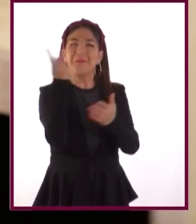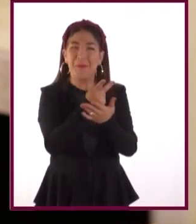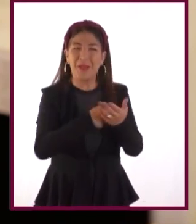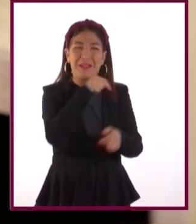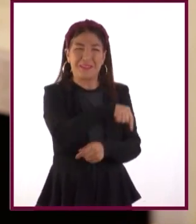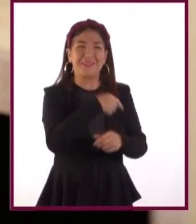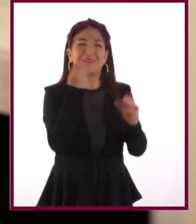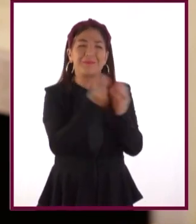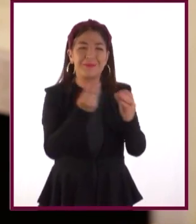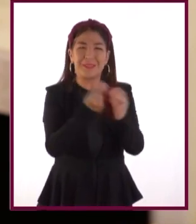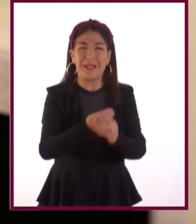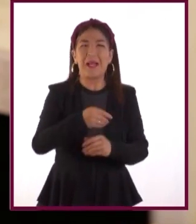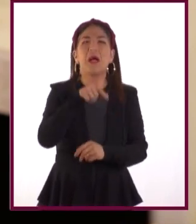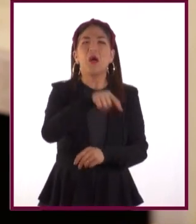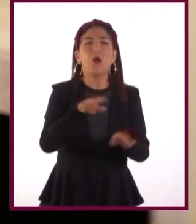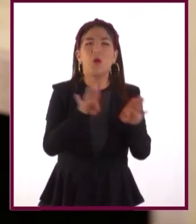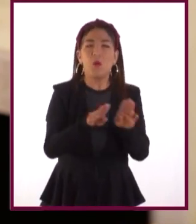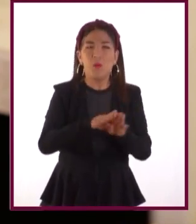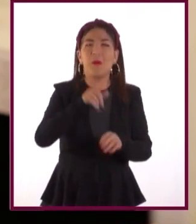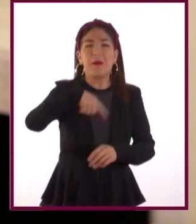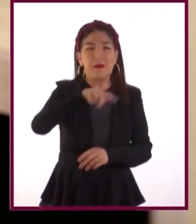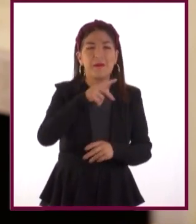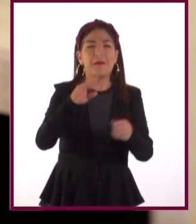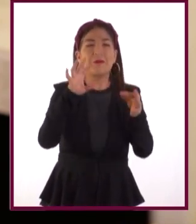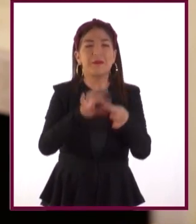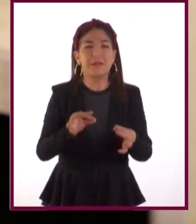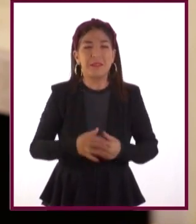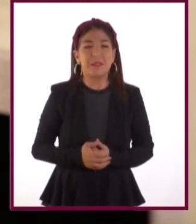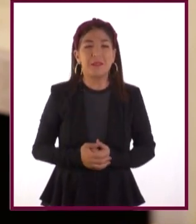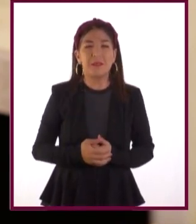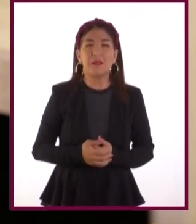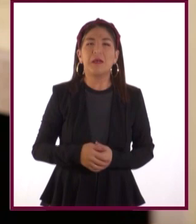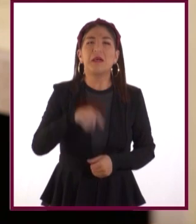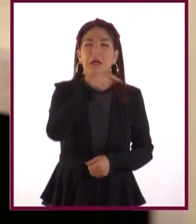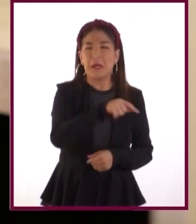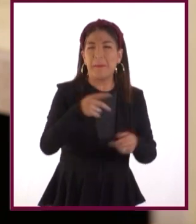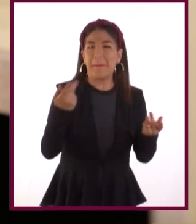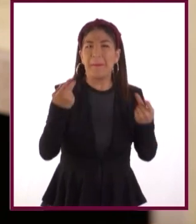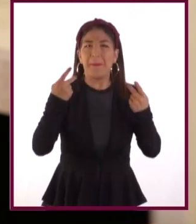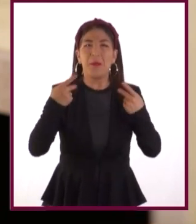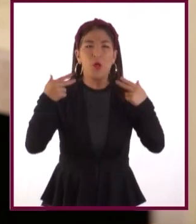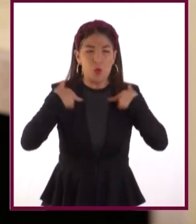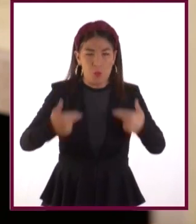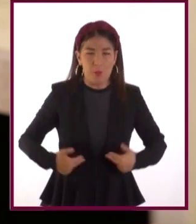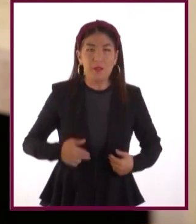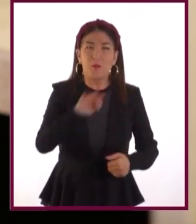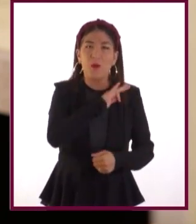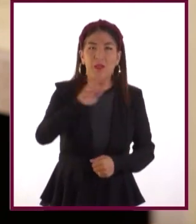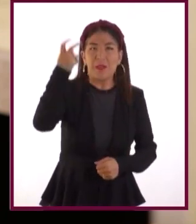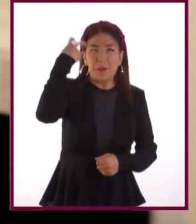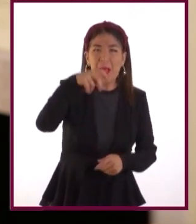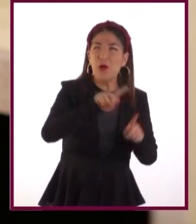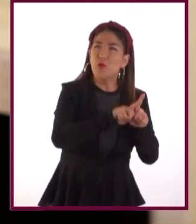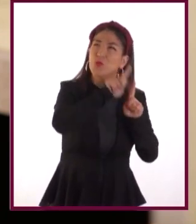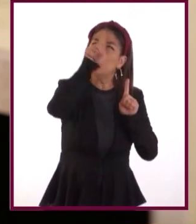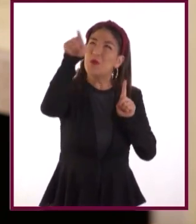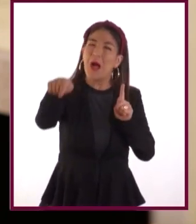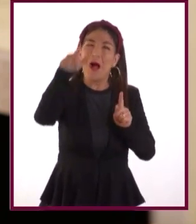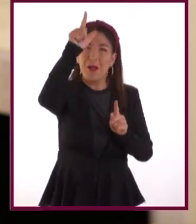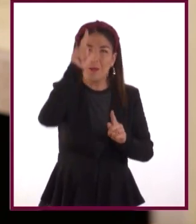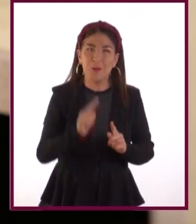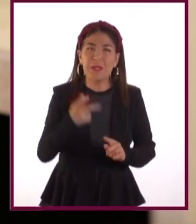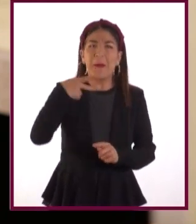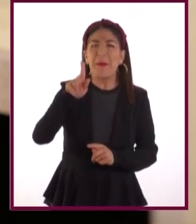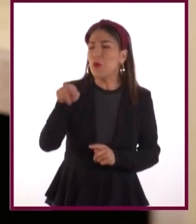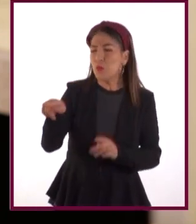las matemáticas han llevado al ser humano a la luna, ¿no? Incluso, por ejemplo. Pero ¿tú